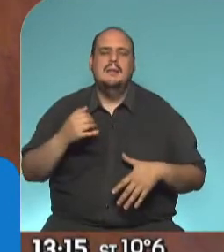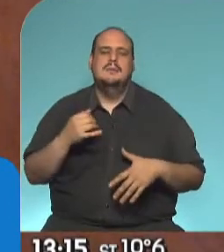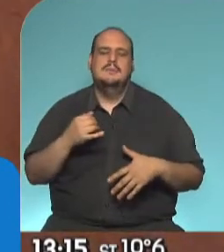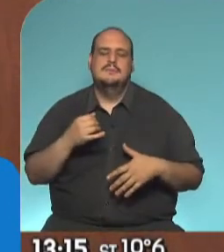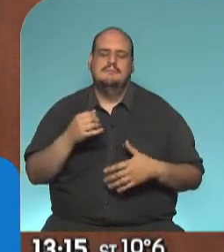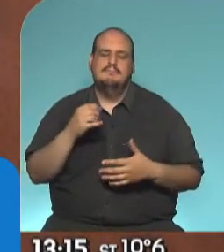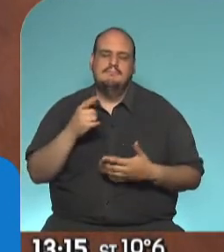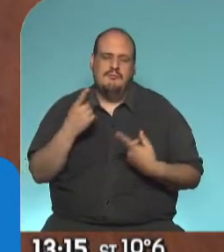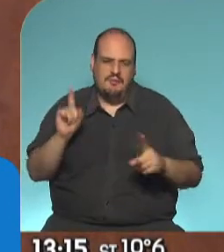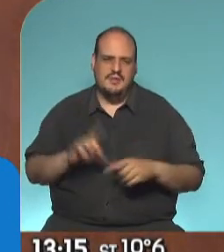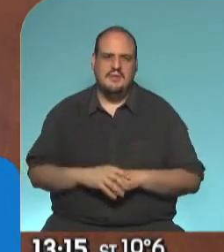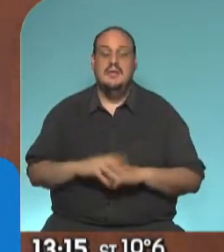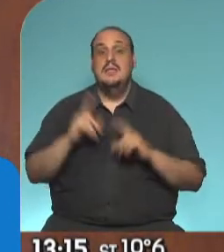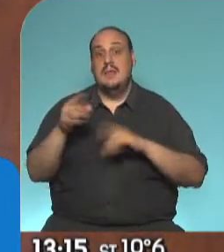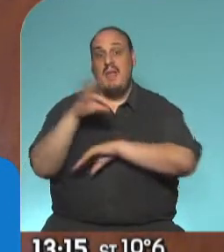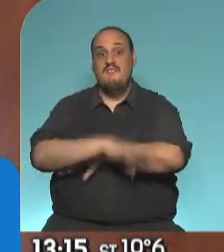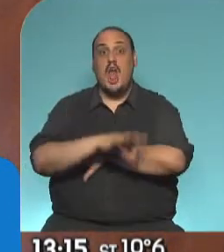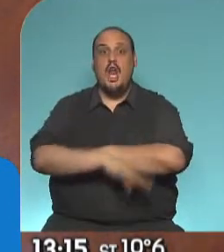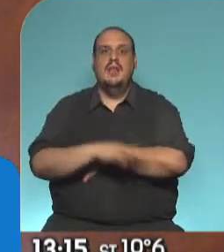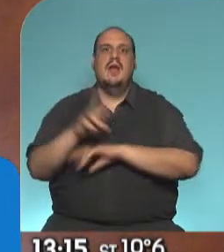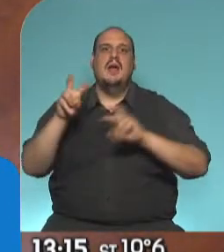con un antecedente polémico, ¿no? El tema de las